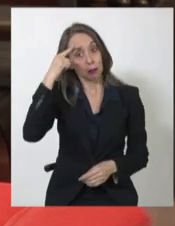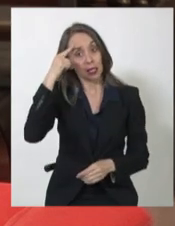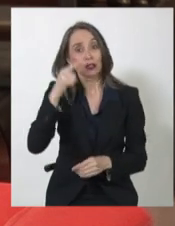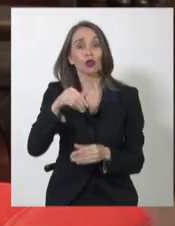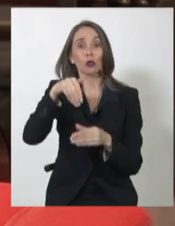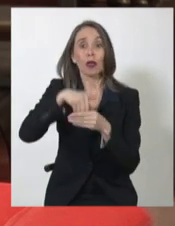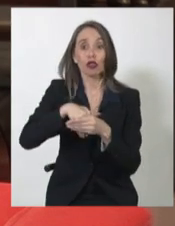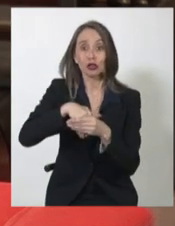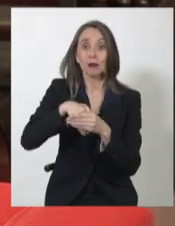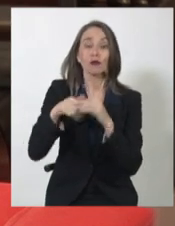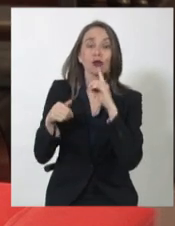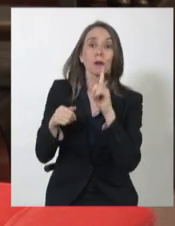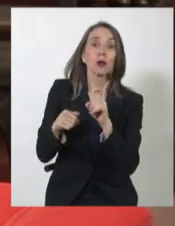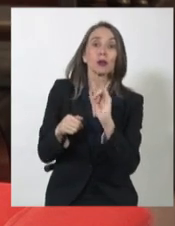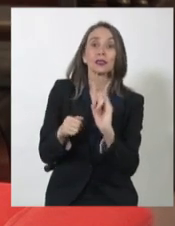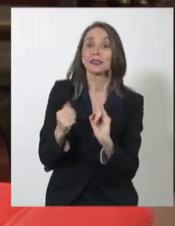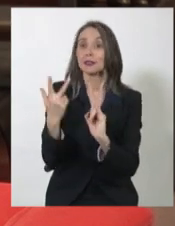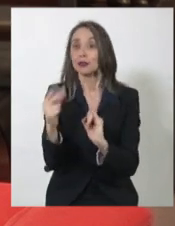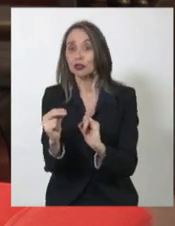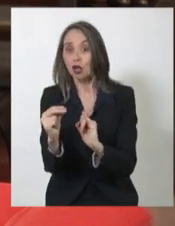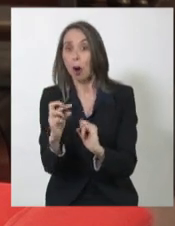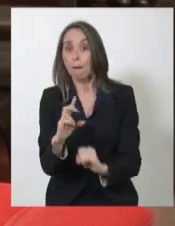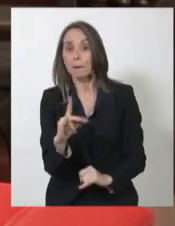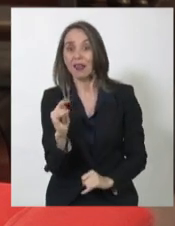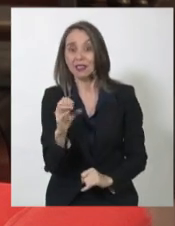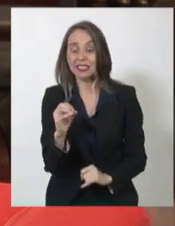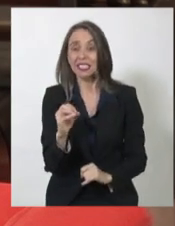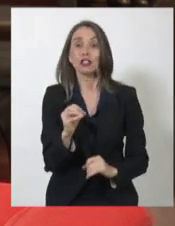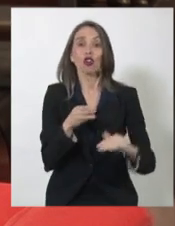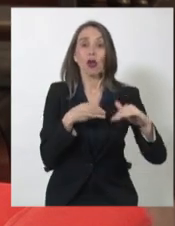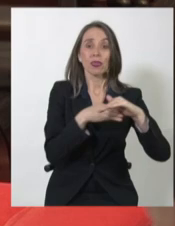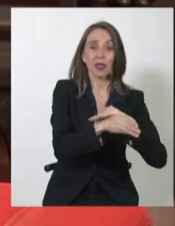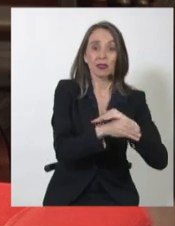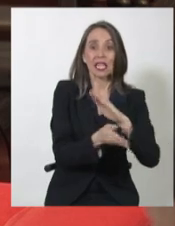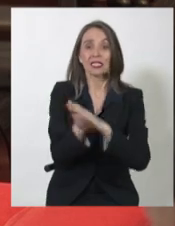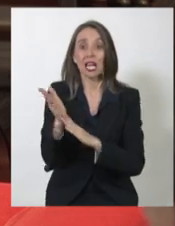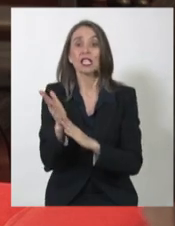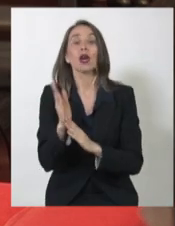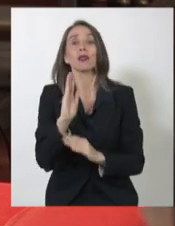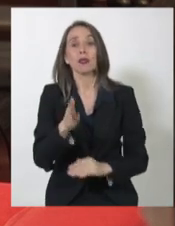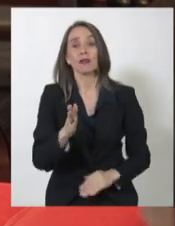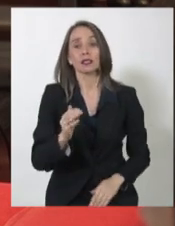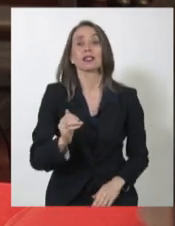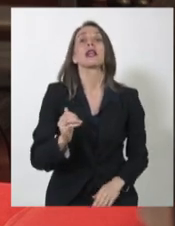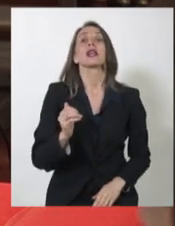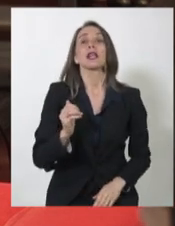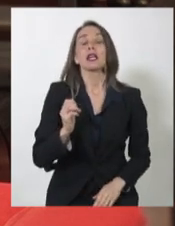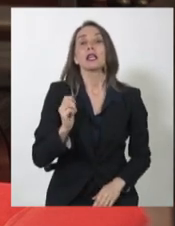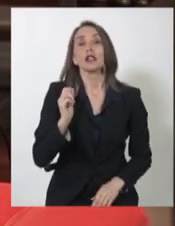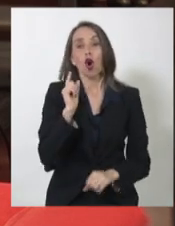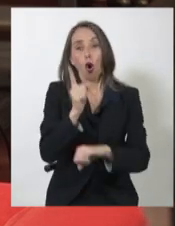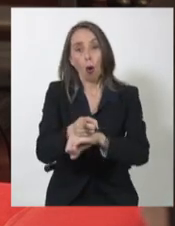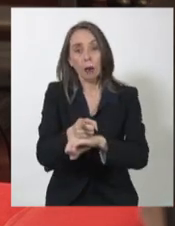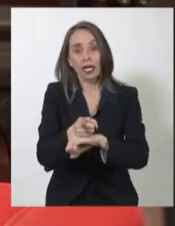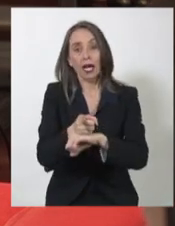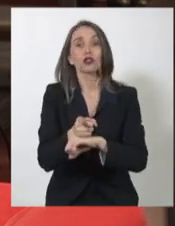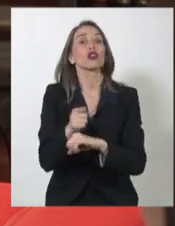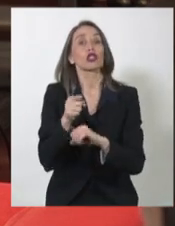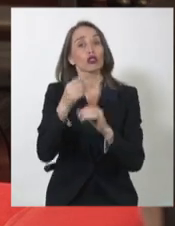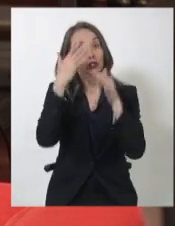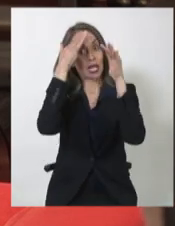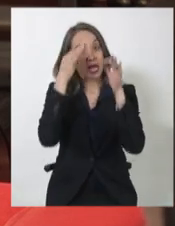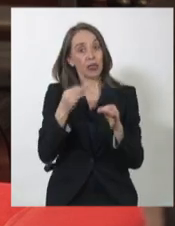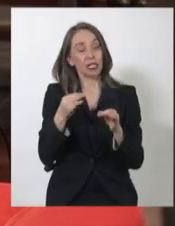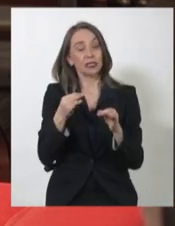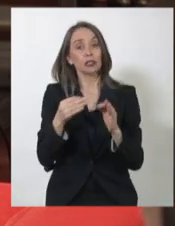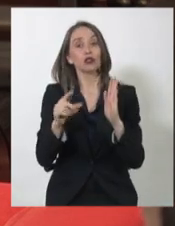plebiscito debe ser obligatorio, tanto de entrada como salida. Considero que le da mayor legitimidad a las decisiones, sobre